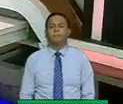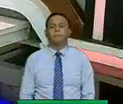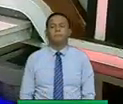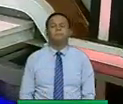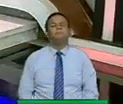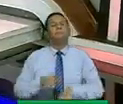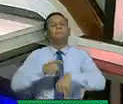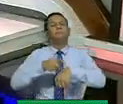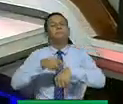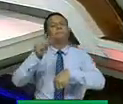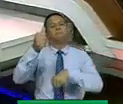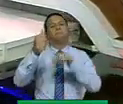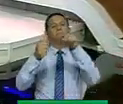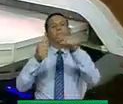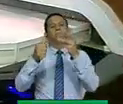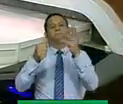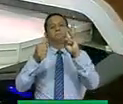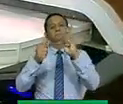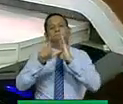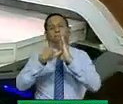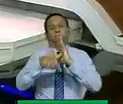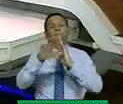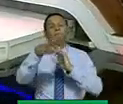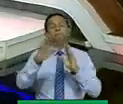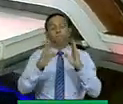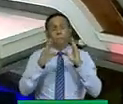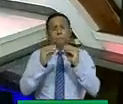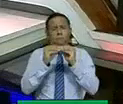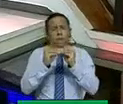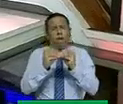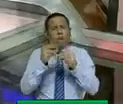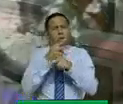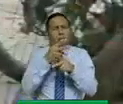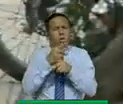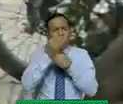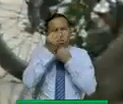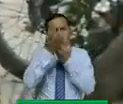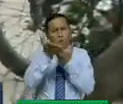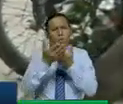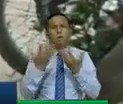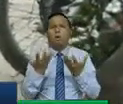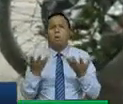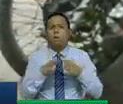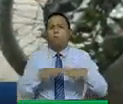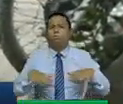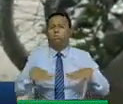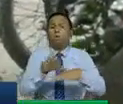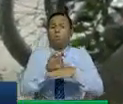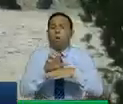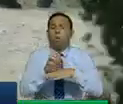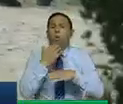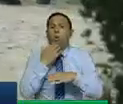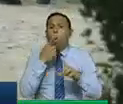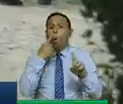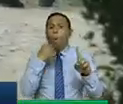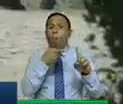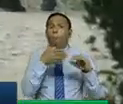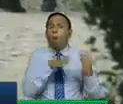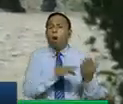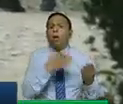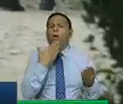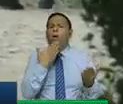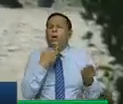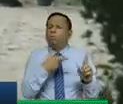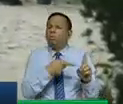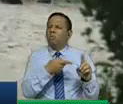22 horas con 16 minutos, amigos, y más hechos de sangre se registran en el país. Un hombre murió tras ser acribillado